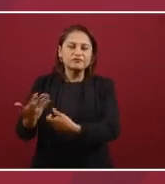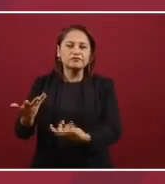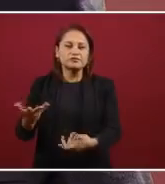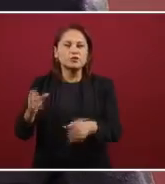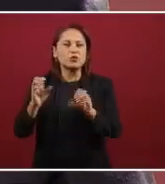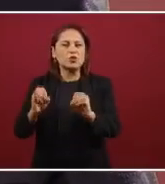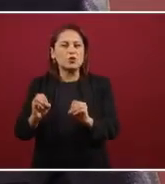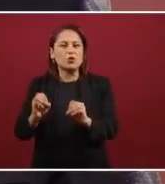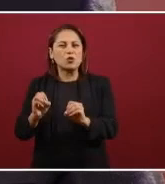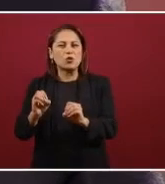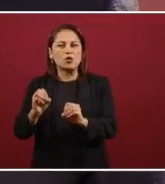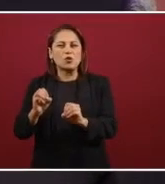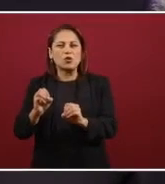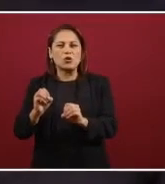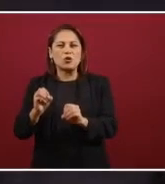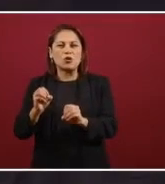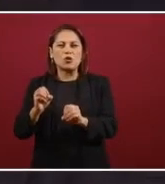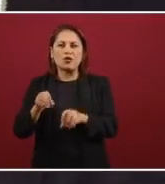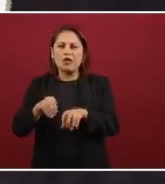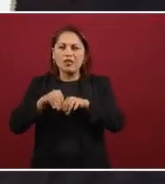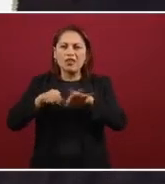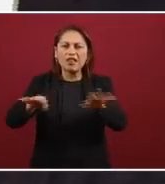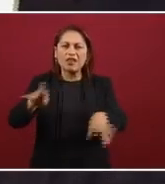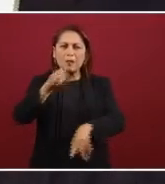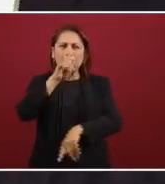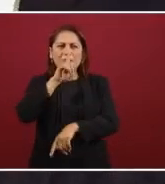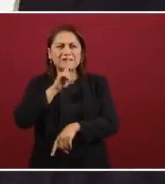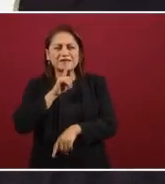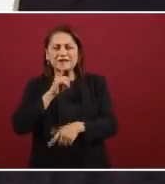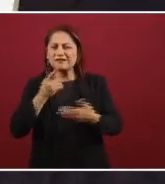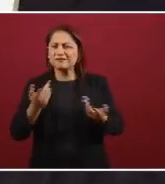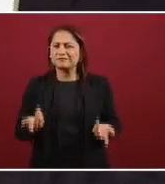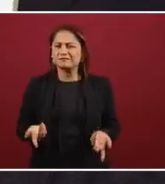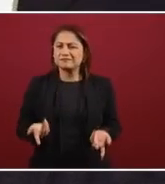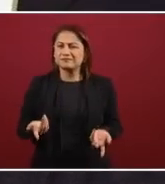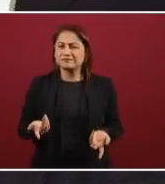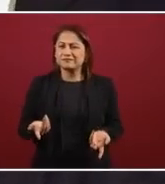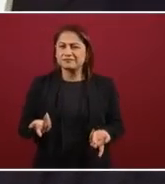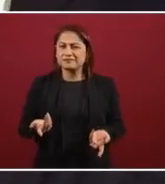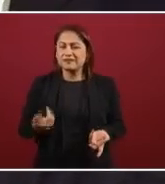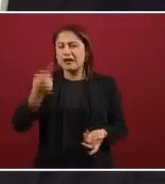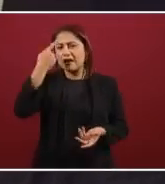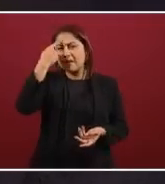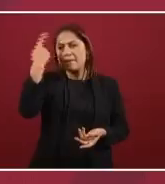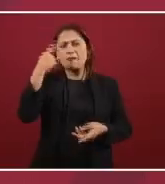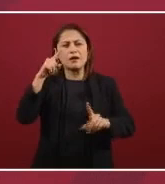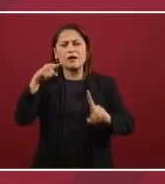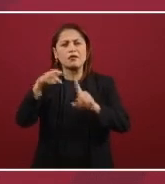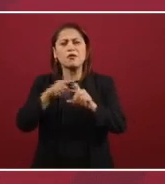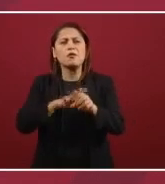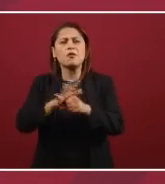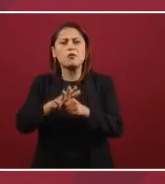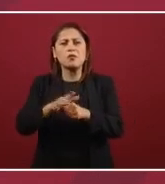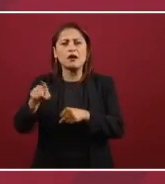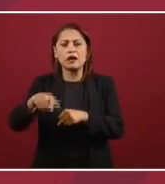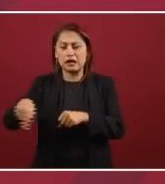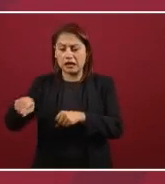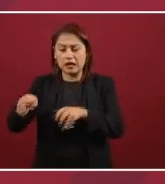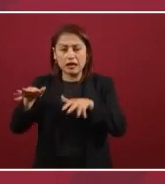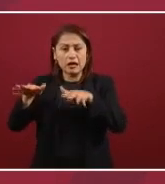acciones de este tipo, propagandísticas en contra, para evitar que se haga una obra